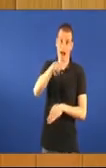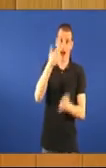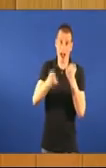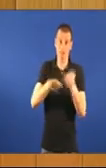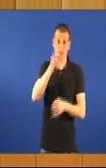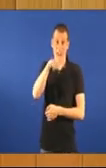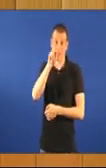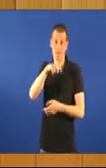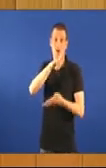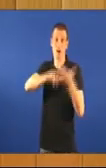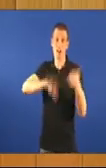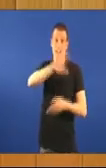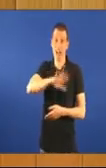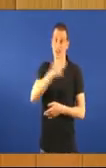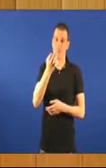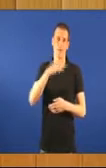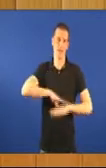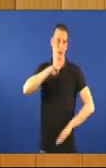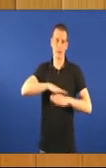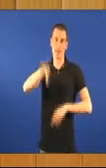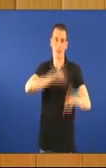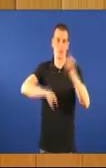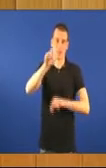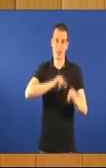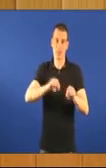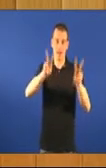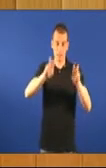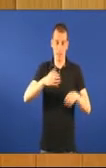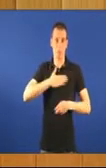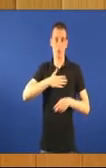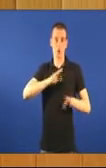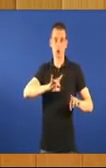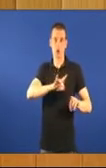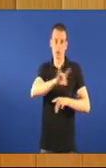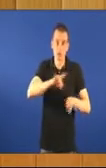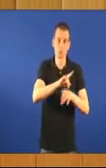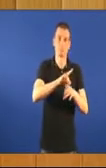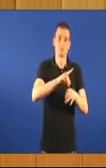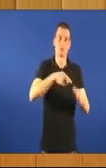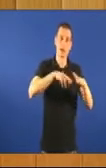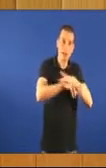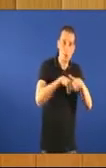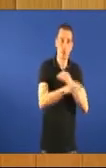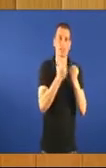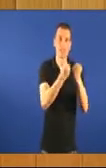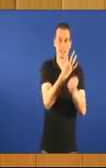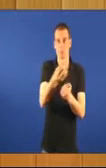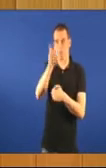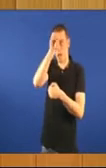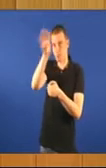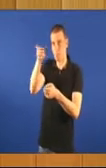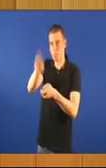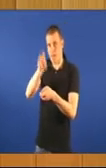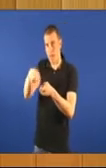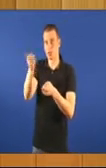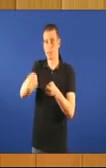Galiza ten que ter capacidade de decidir, neste caso, sobre os seus recursos enerxéticos e mineiros. Mire,